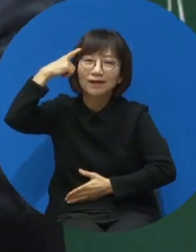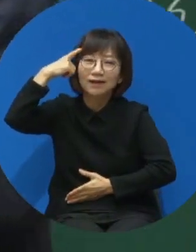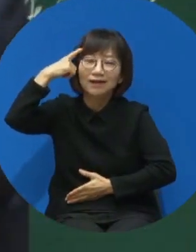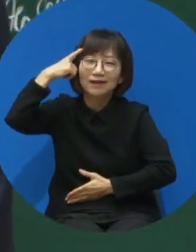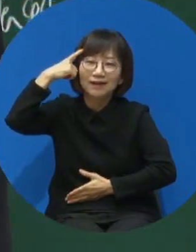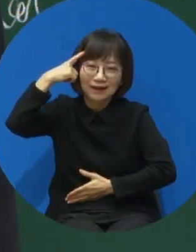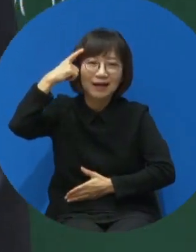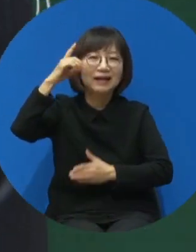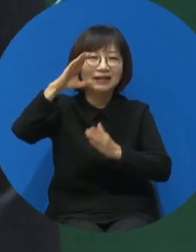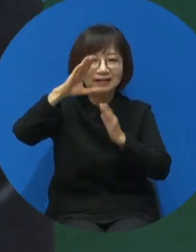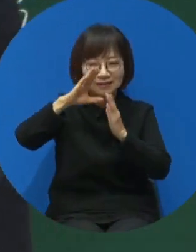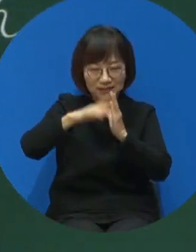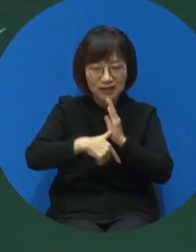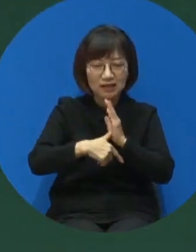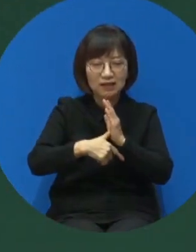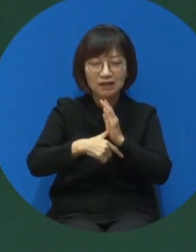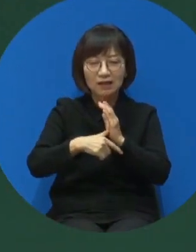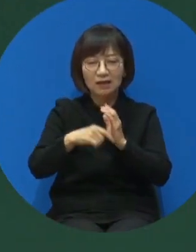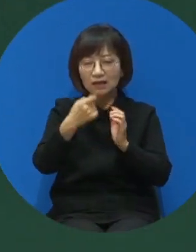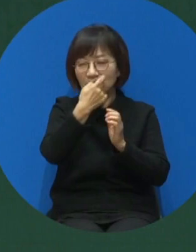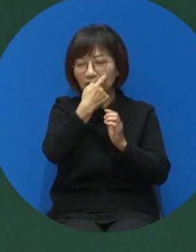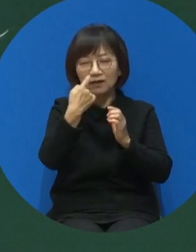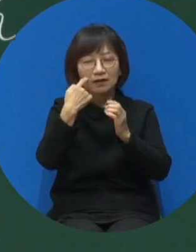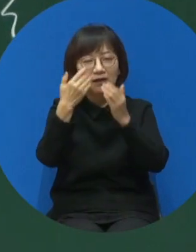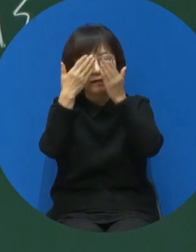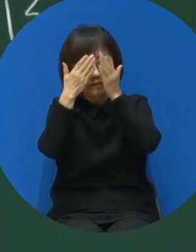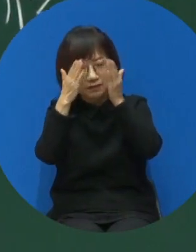eso es comenzar a abrir los ojos